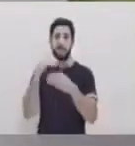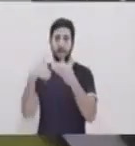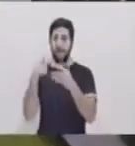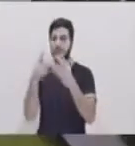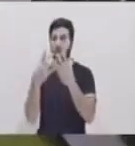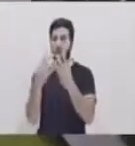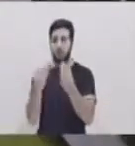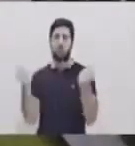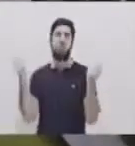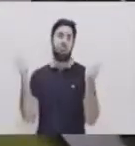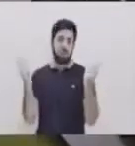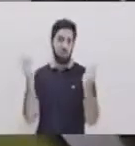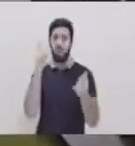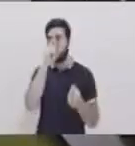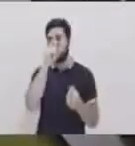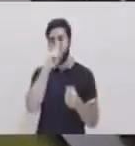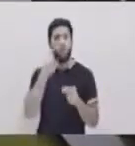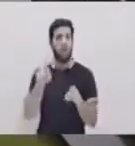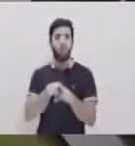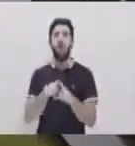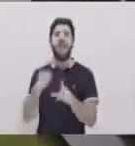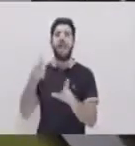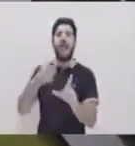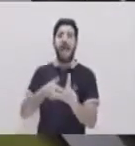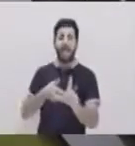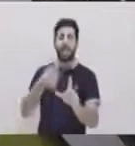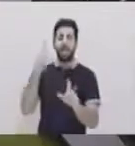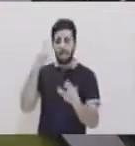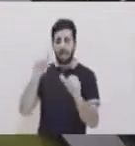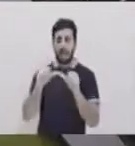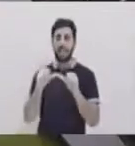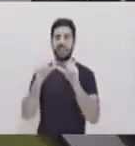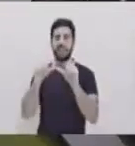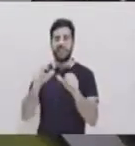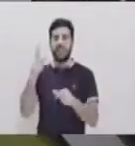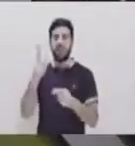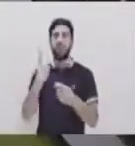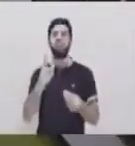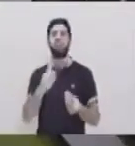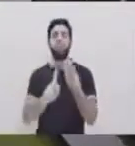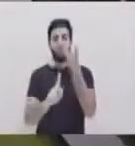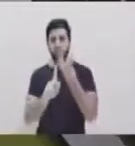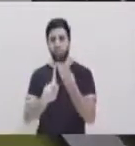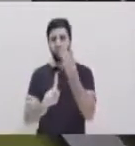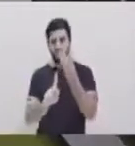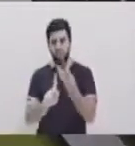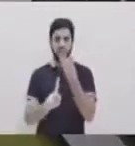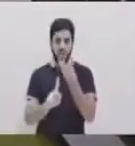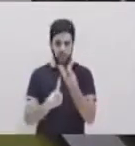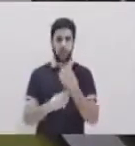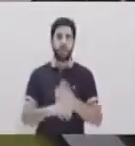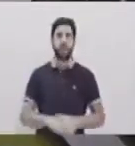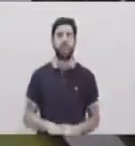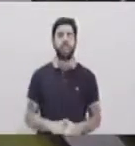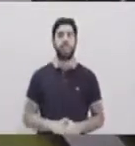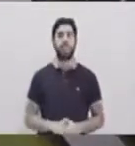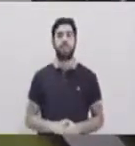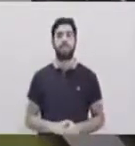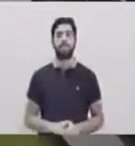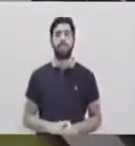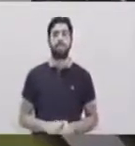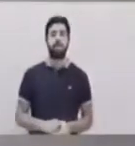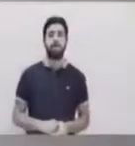la encendemos, no hay combustible que pueda mantener la flama